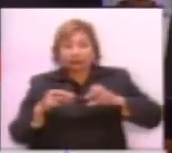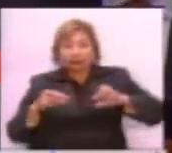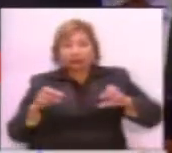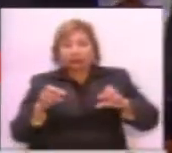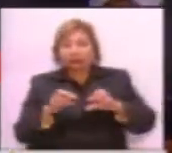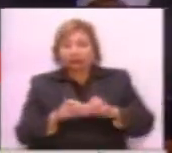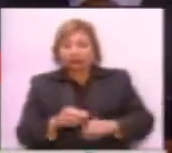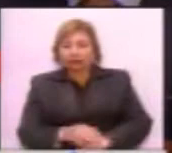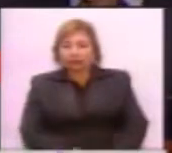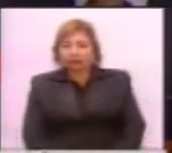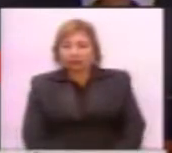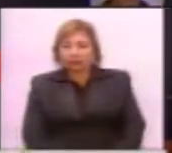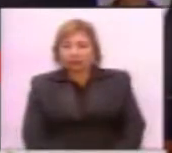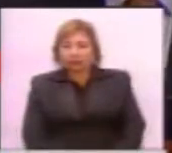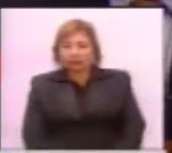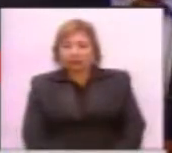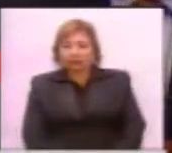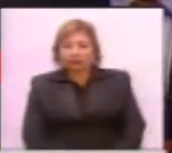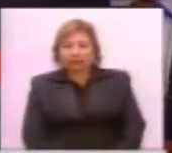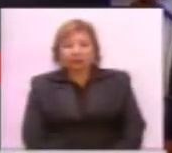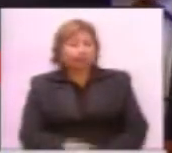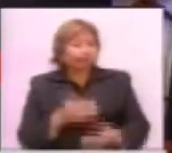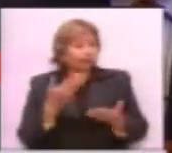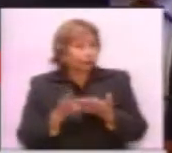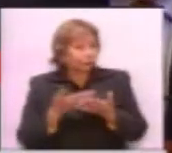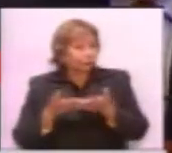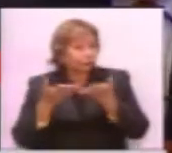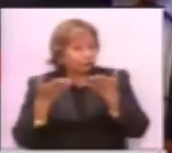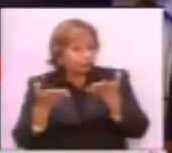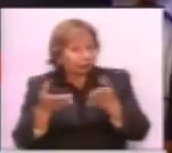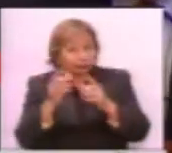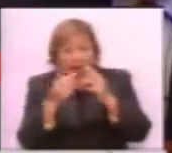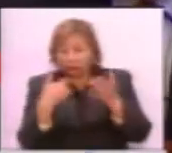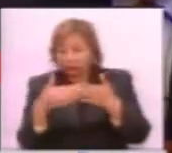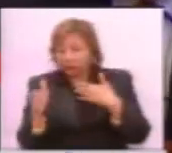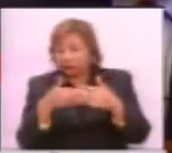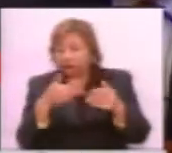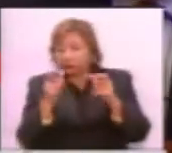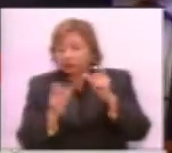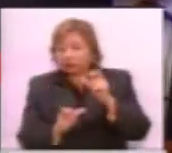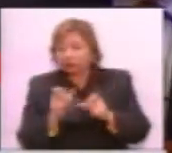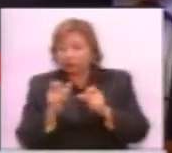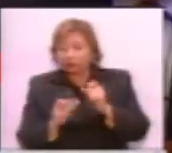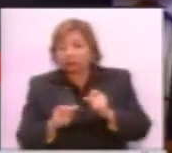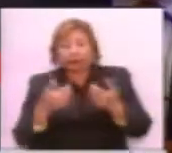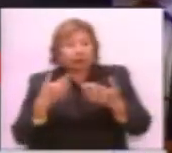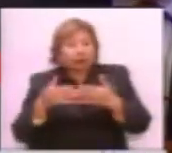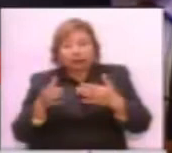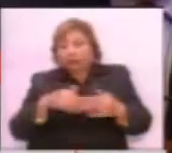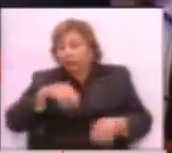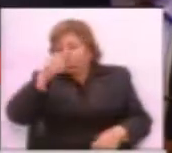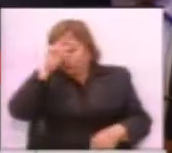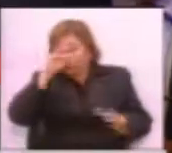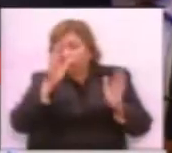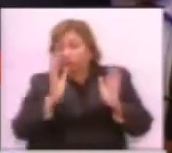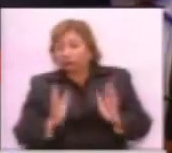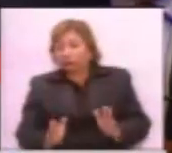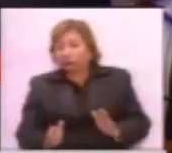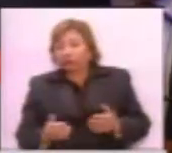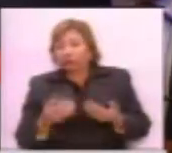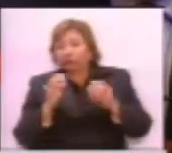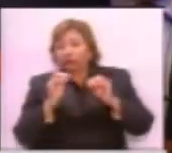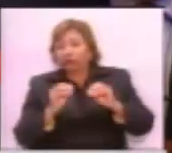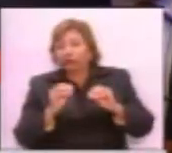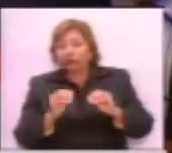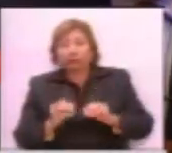integral que establecía que cualquier persona, cualquier peruano que haya